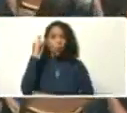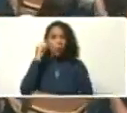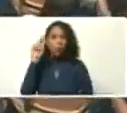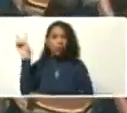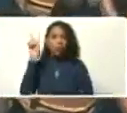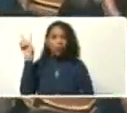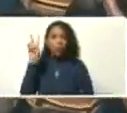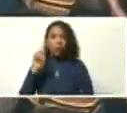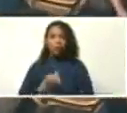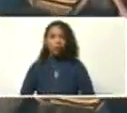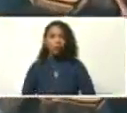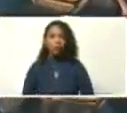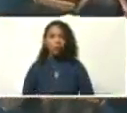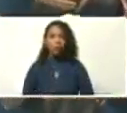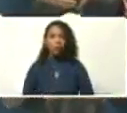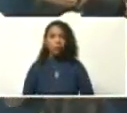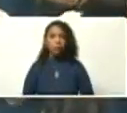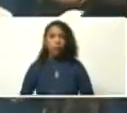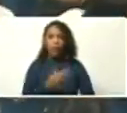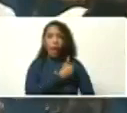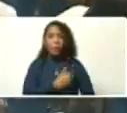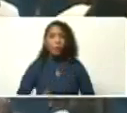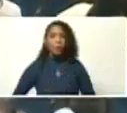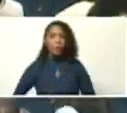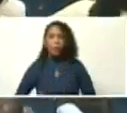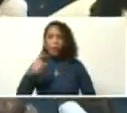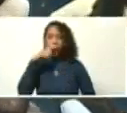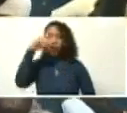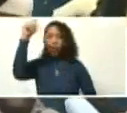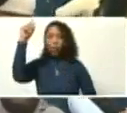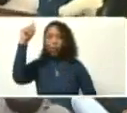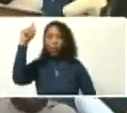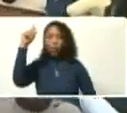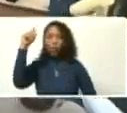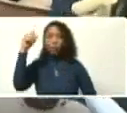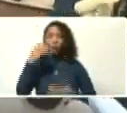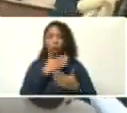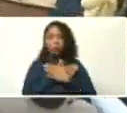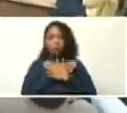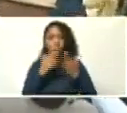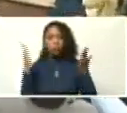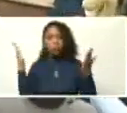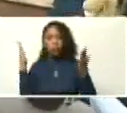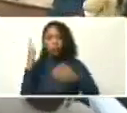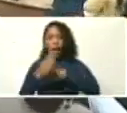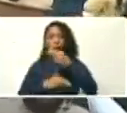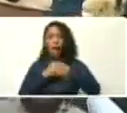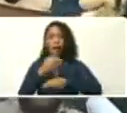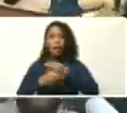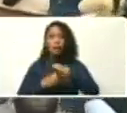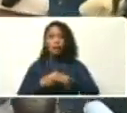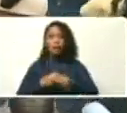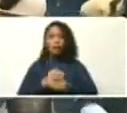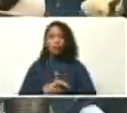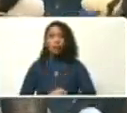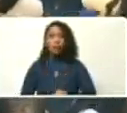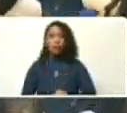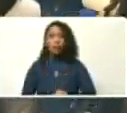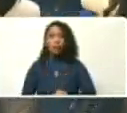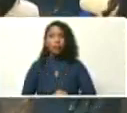Bolivariana de Venezuela. El presidente Nicolás Maduro Moros procede entonces Premio a único, la celebración Simón Bolívar del Día por